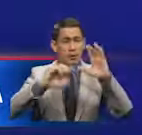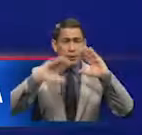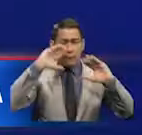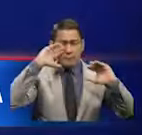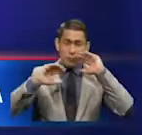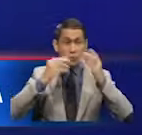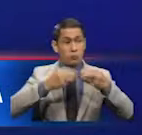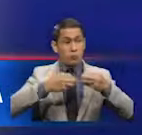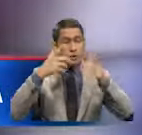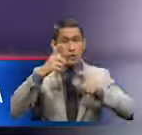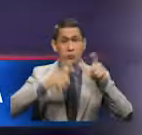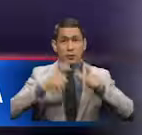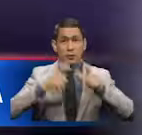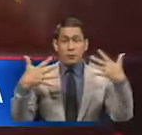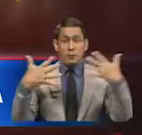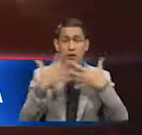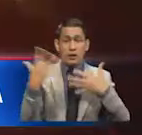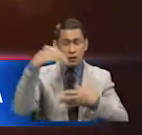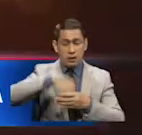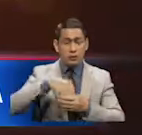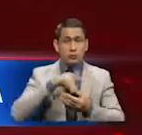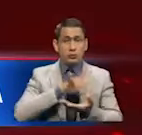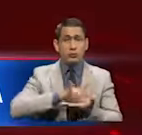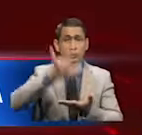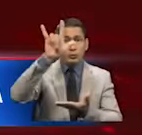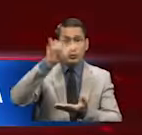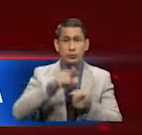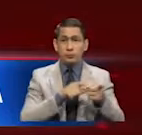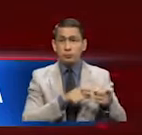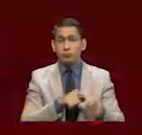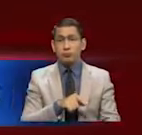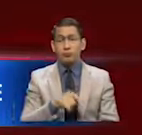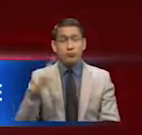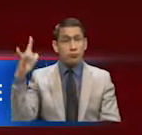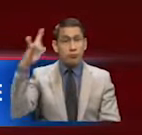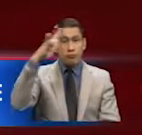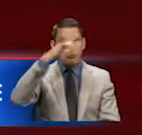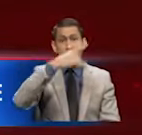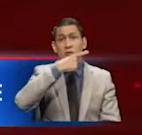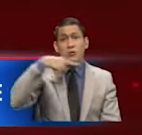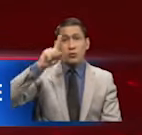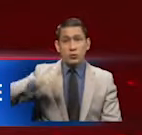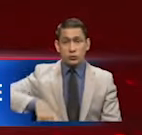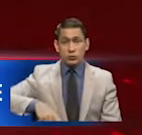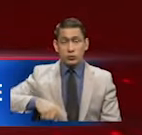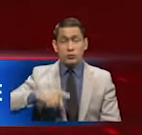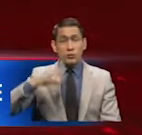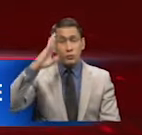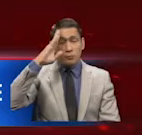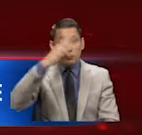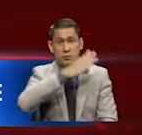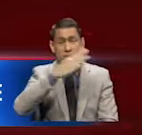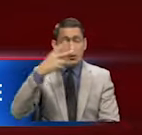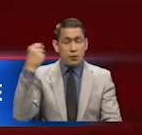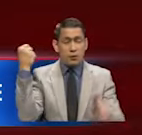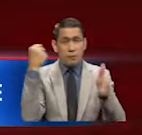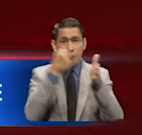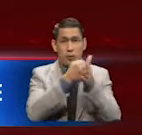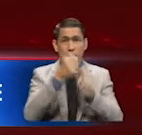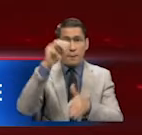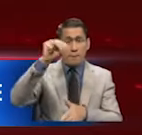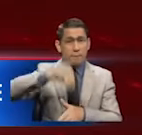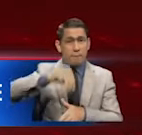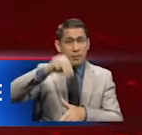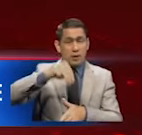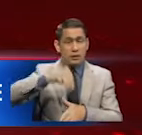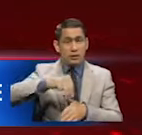sembrando el pánico dentro de la cabina. Un avión ruso de transporte militar se estrelló este martes en la región de Ivanovo,